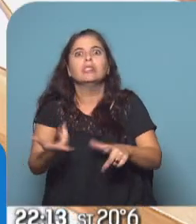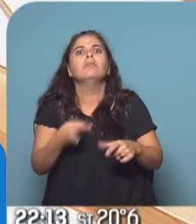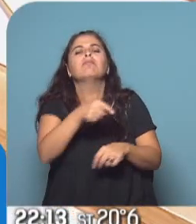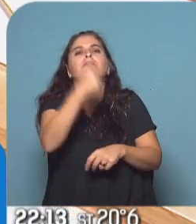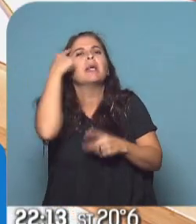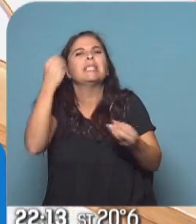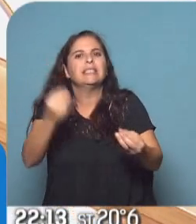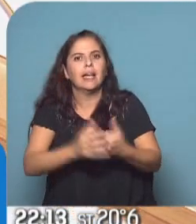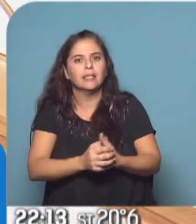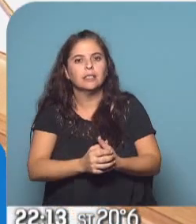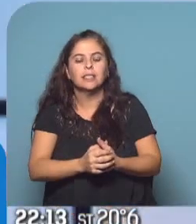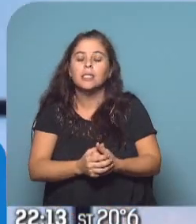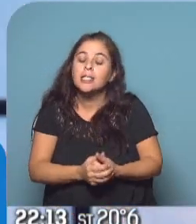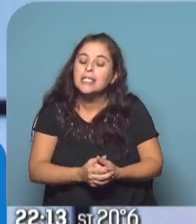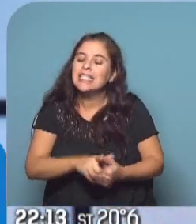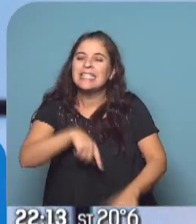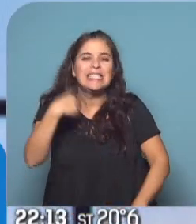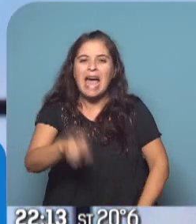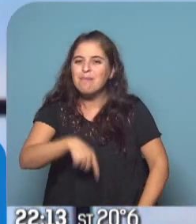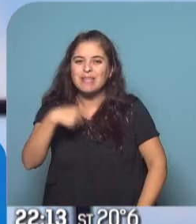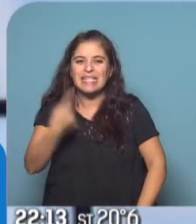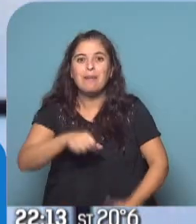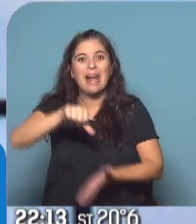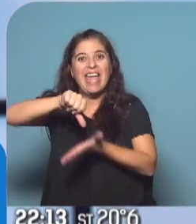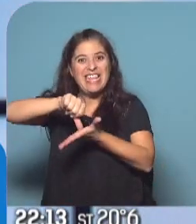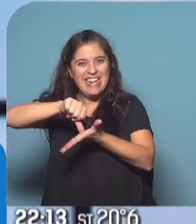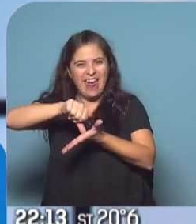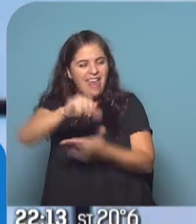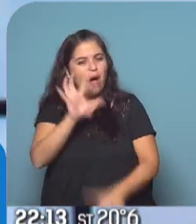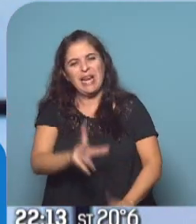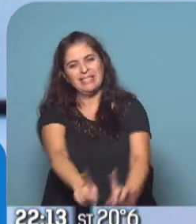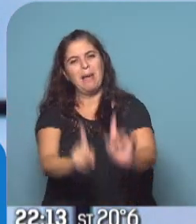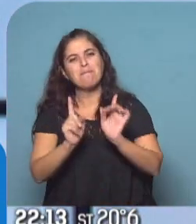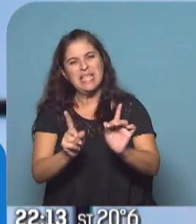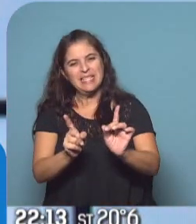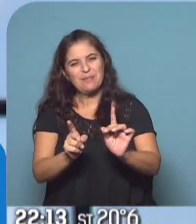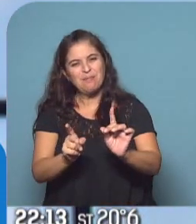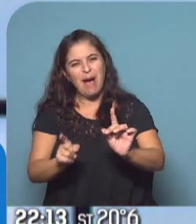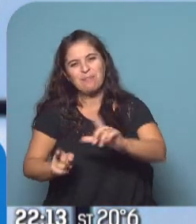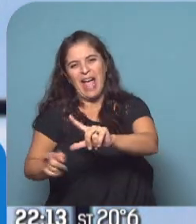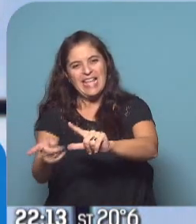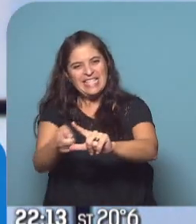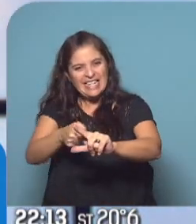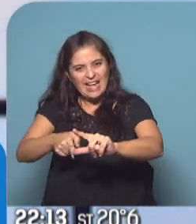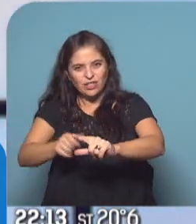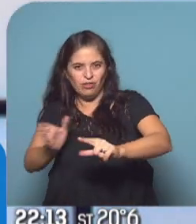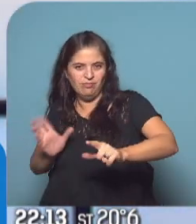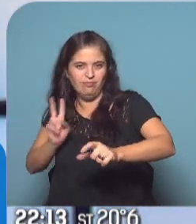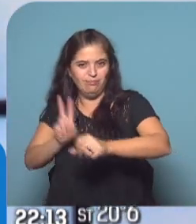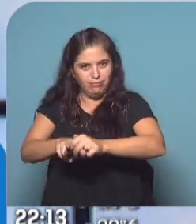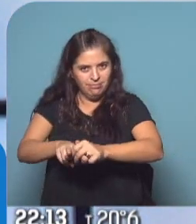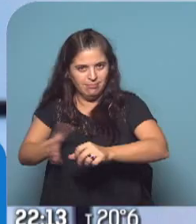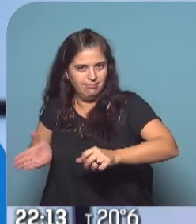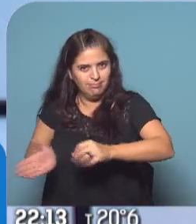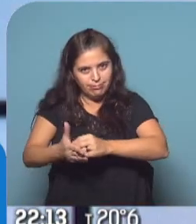Sí, Irán siempre amenaza con cerrar el estrecho y nunca lo ha hecho. Es decir, es una amenaza, es como la carta que siempre juega. Ahora